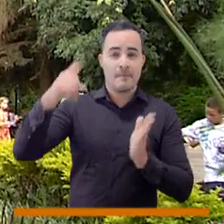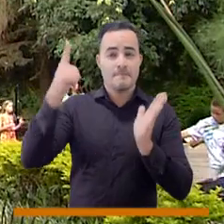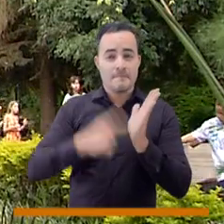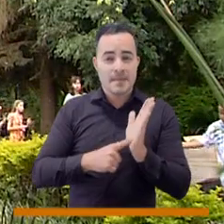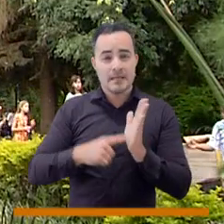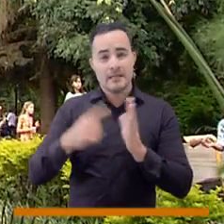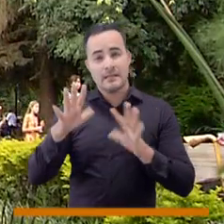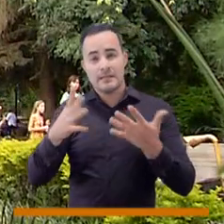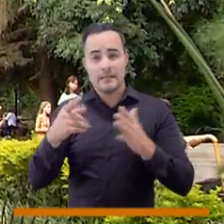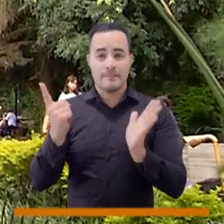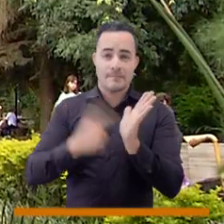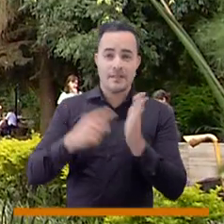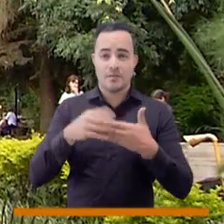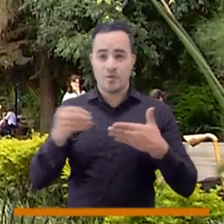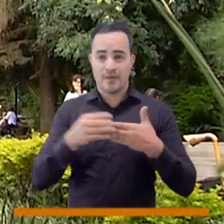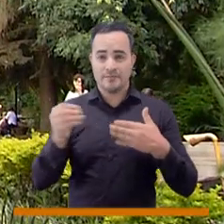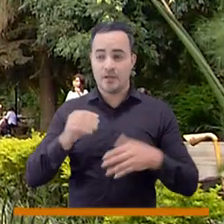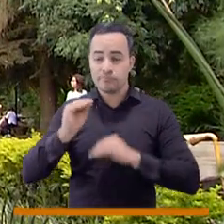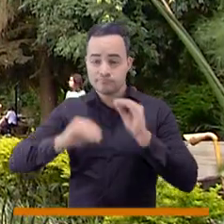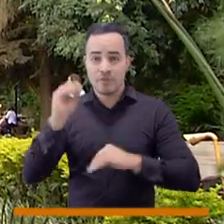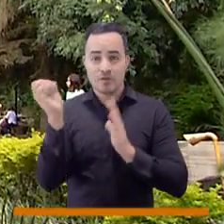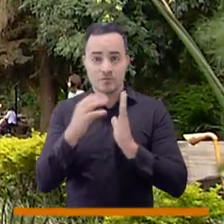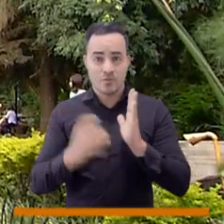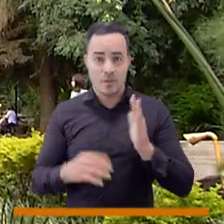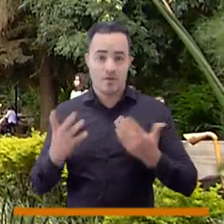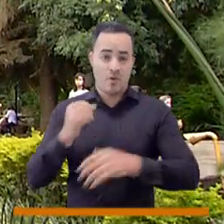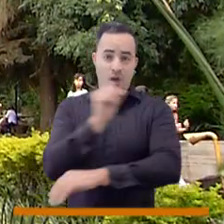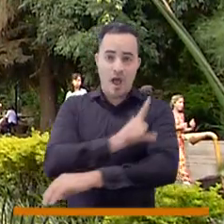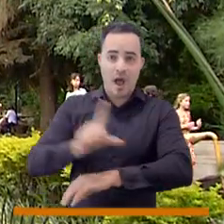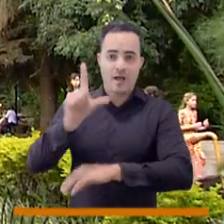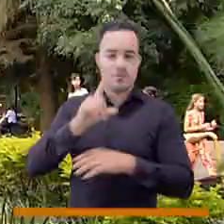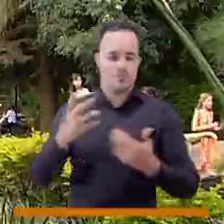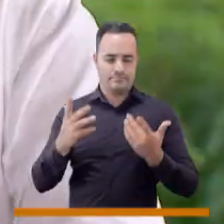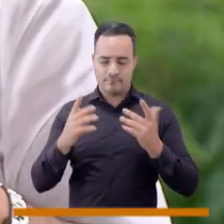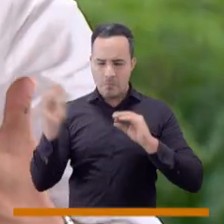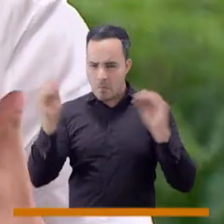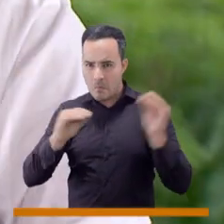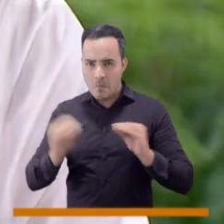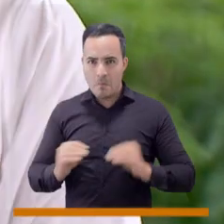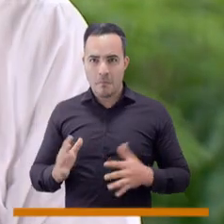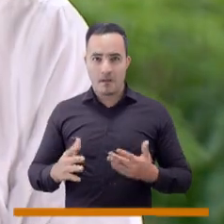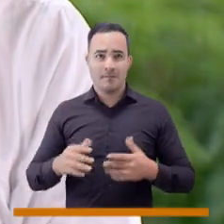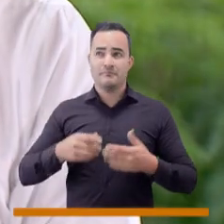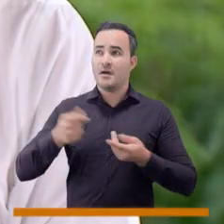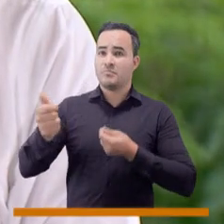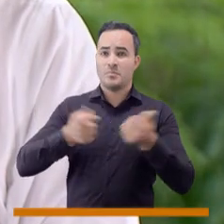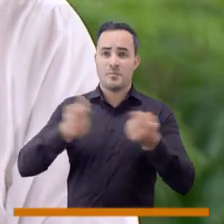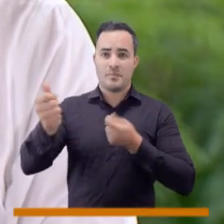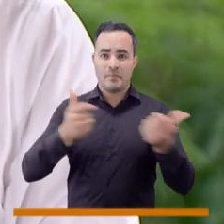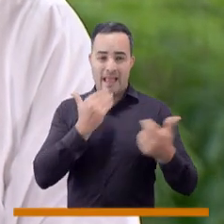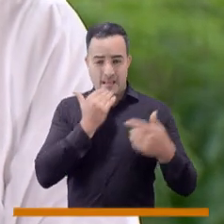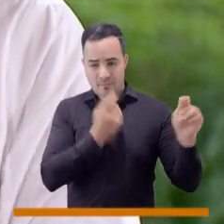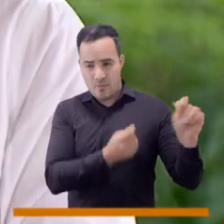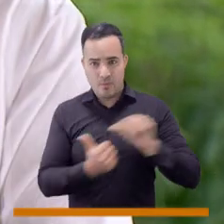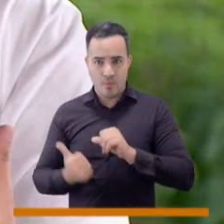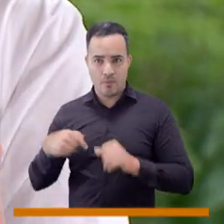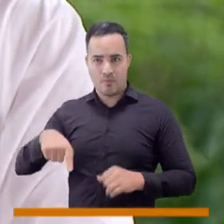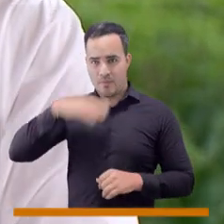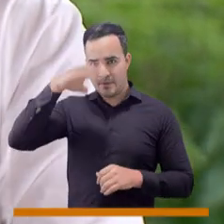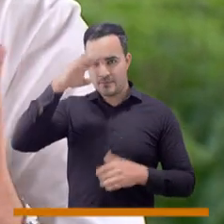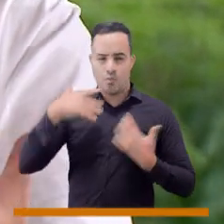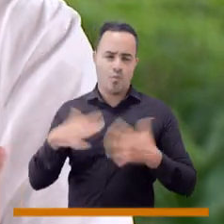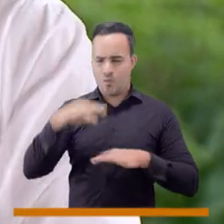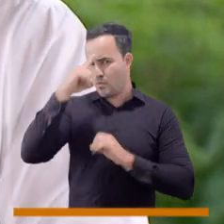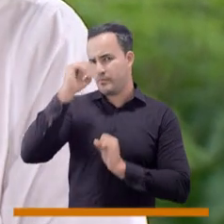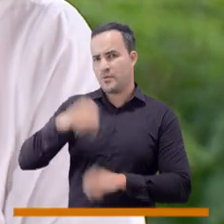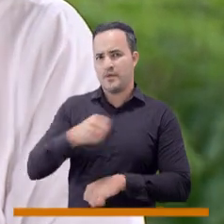$1,500 a desarrolladores de software y de hardware, y nosotros, si los tenemos aquí en nuestra ciudad, pues solamente vamos a potencializar mucho más la capacidad que tenemos de